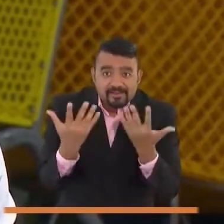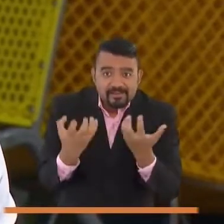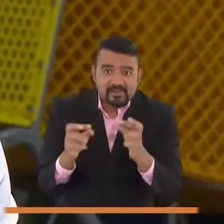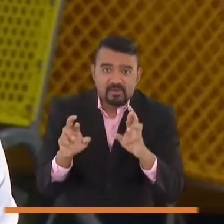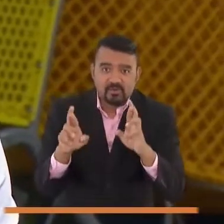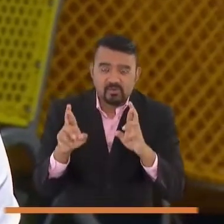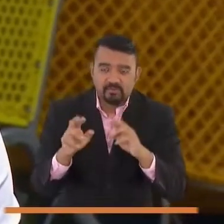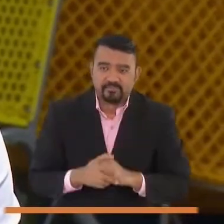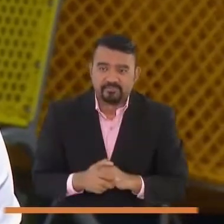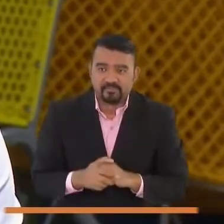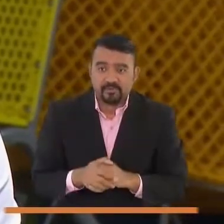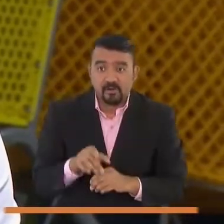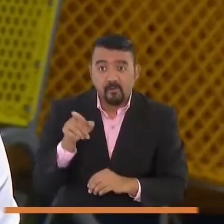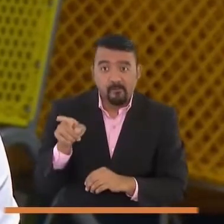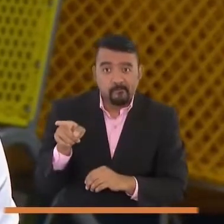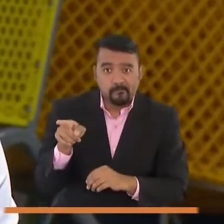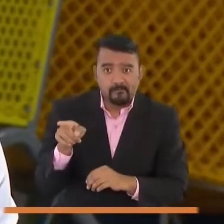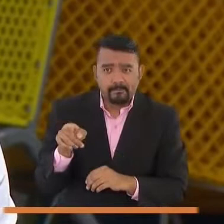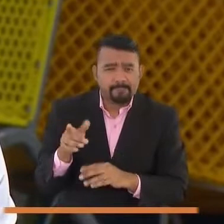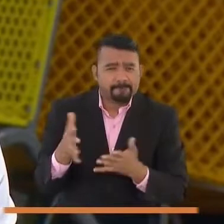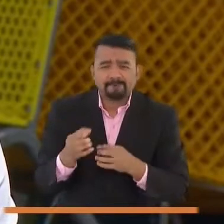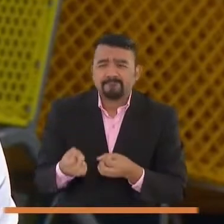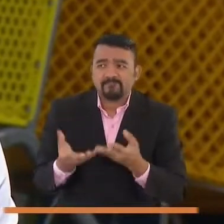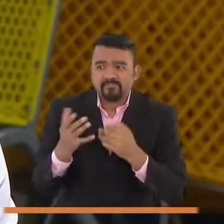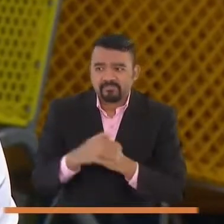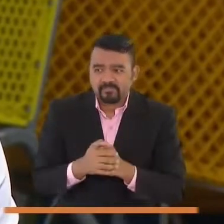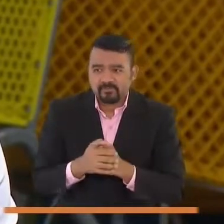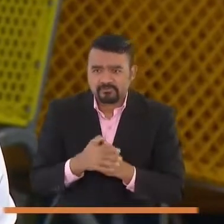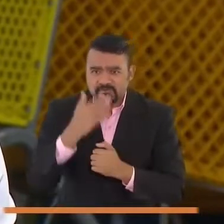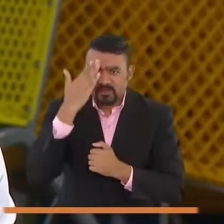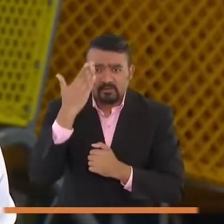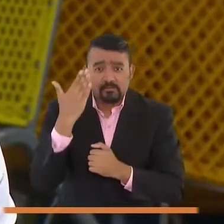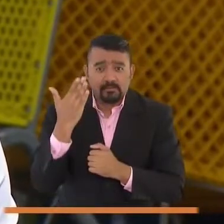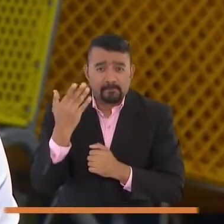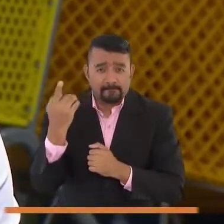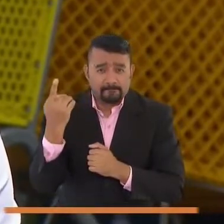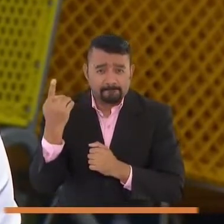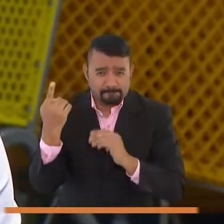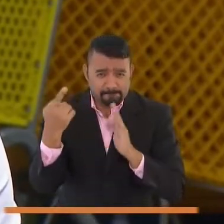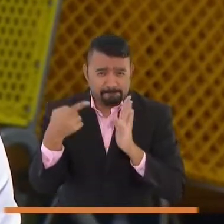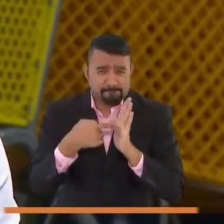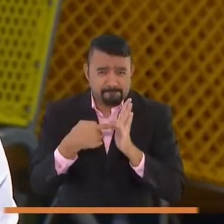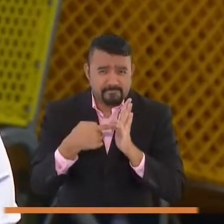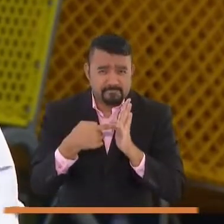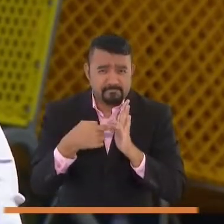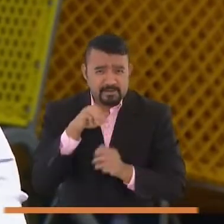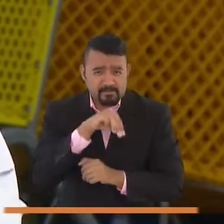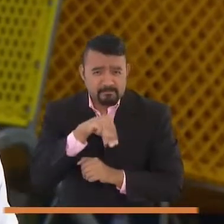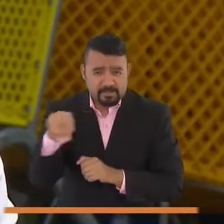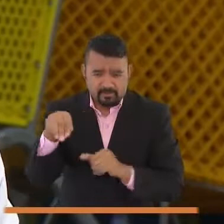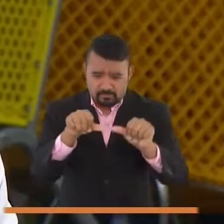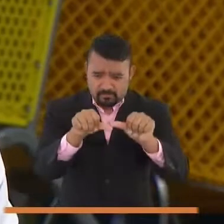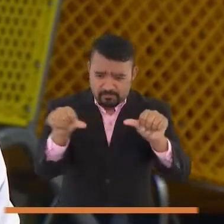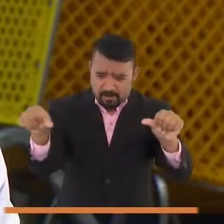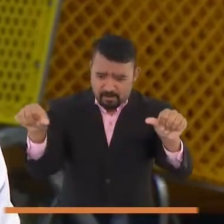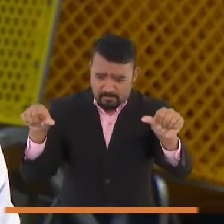técnicas, pues hablando del parque, digamos que son 1,000 metros cuadrados de renovación de espacio público. Tenemos obras muy importantes que se hicieron